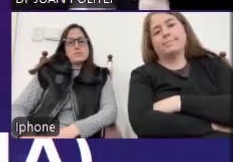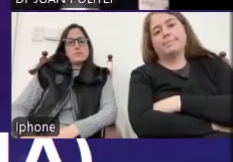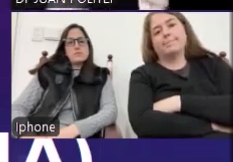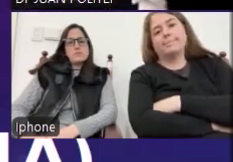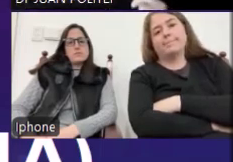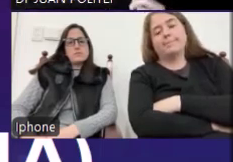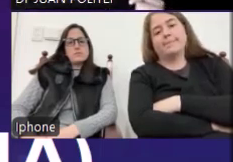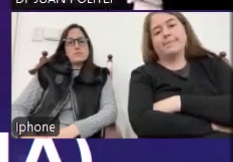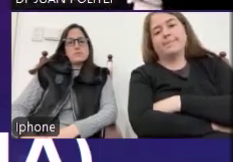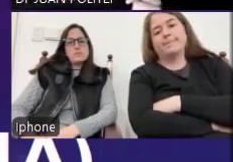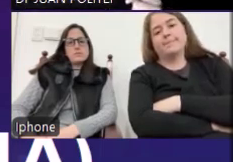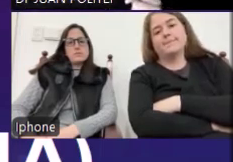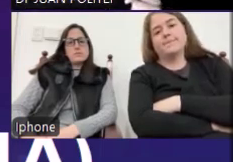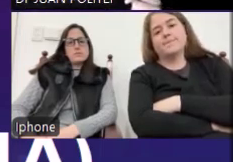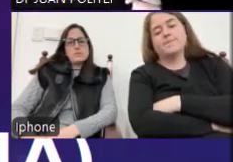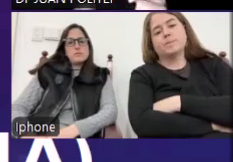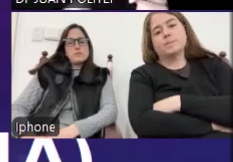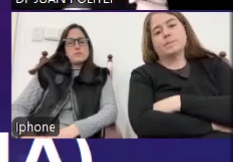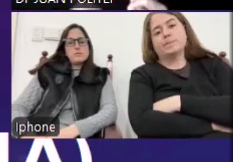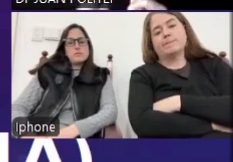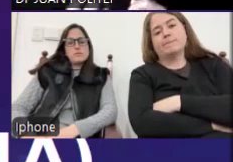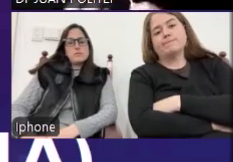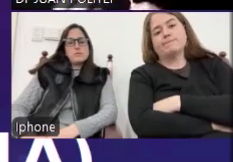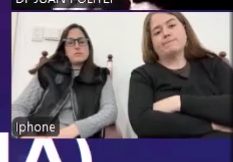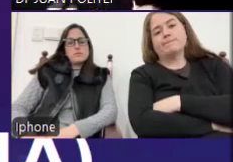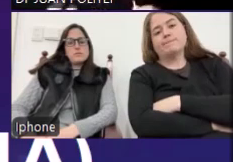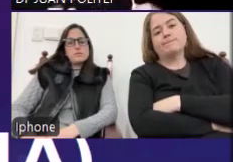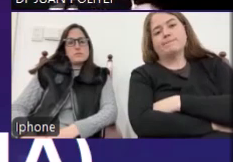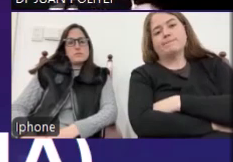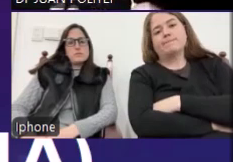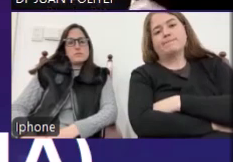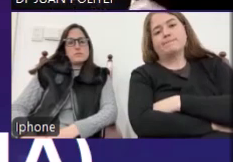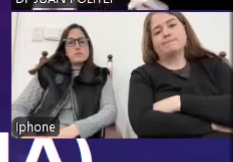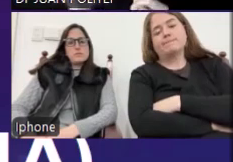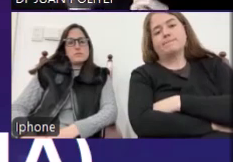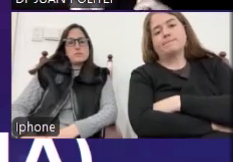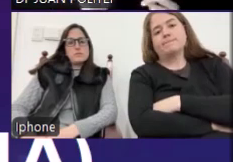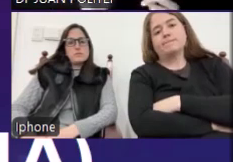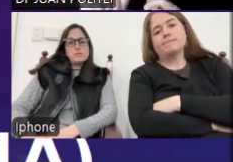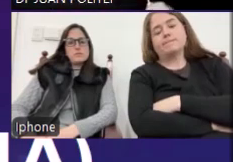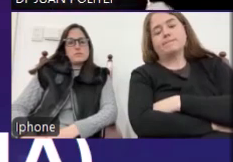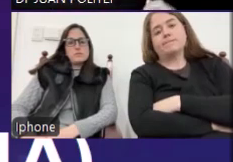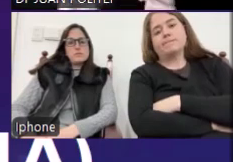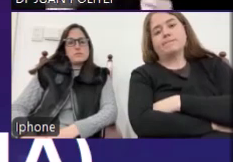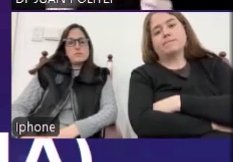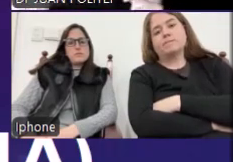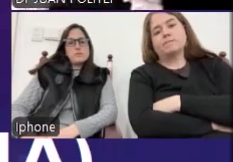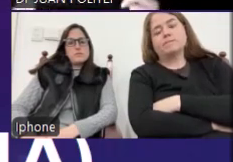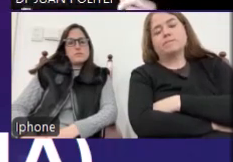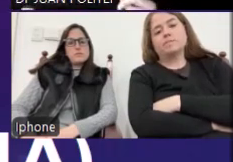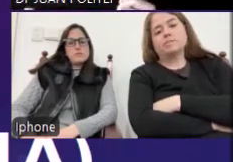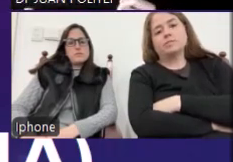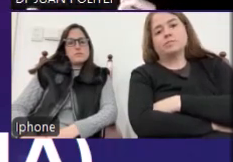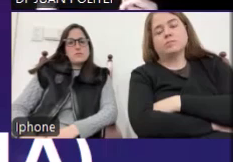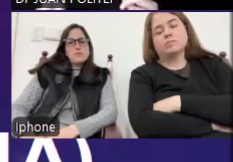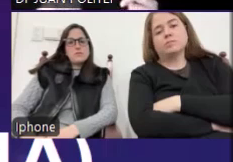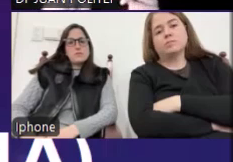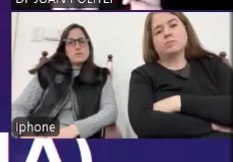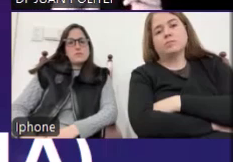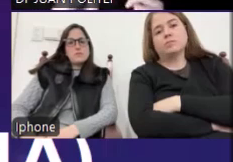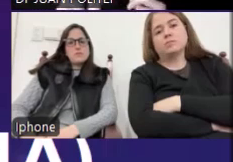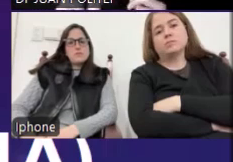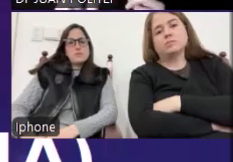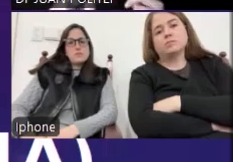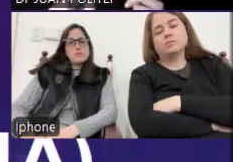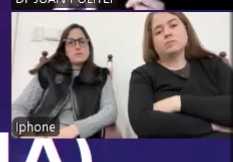mido seguridad. No mido tanto la eficacia, mido rango de dosis y seguridad.